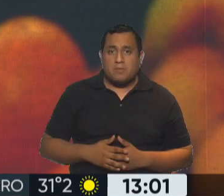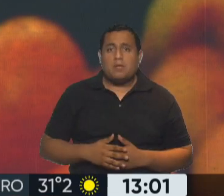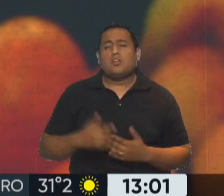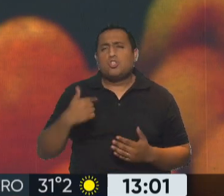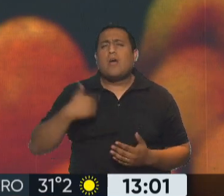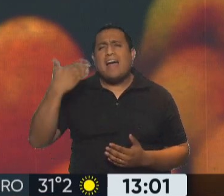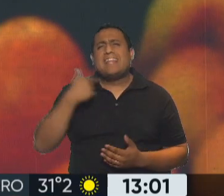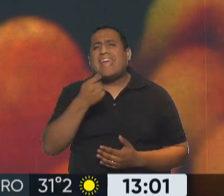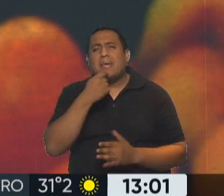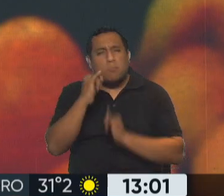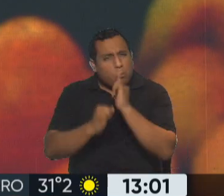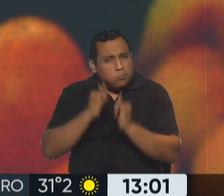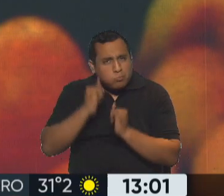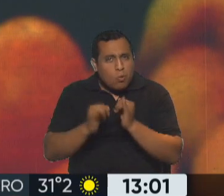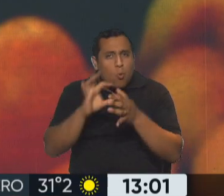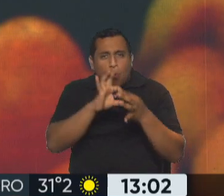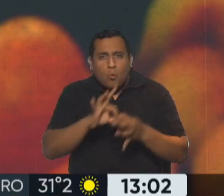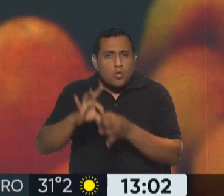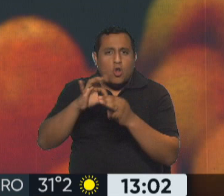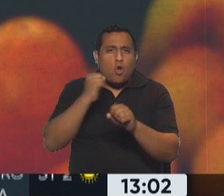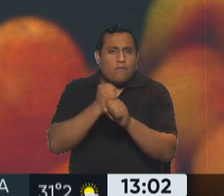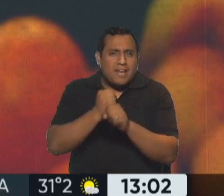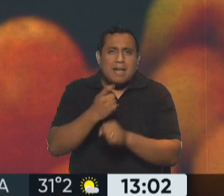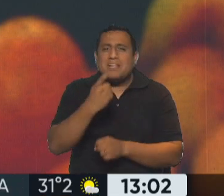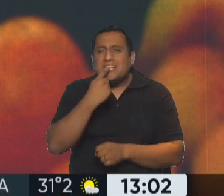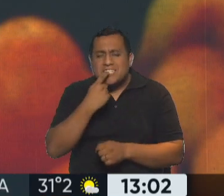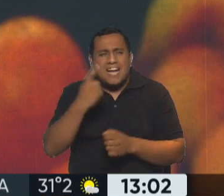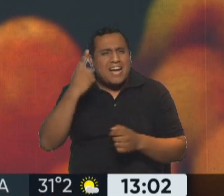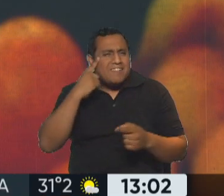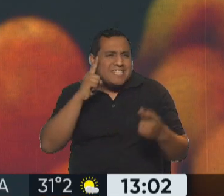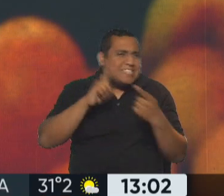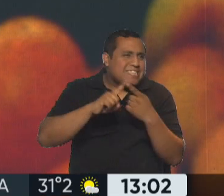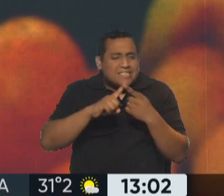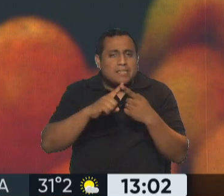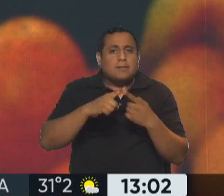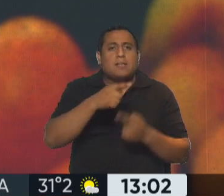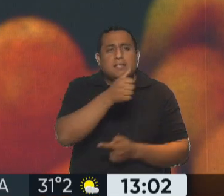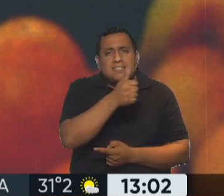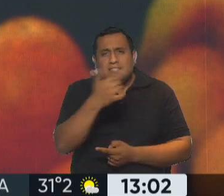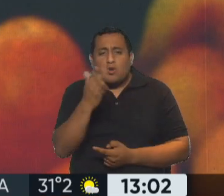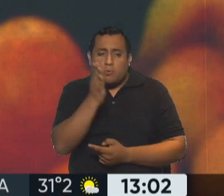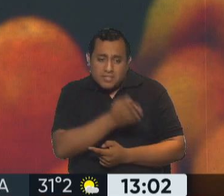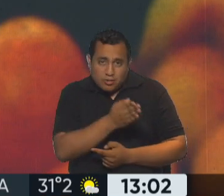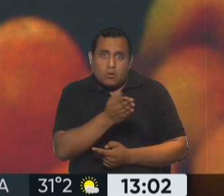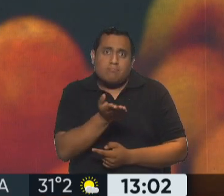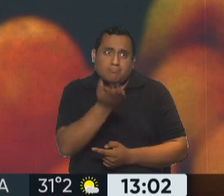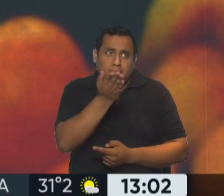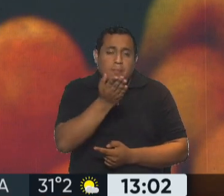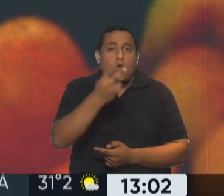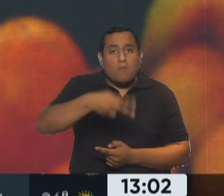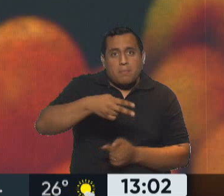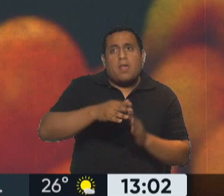ponía el ejemplo de la propia Unión Obrera Metalúrgica negociando 65% hasta el año de noviembre y pidiendo una reapertura